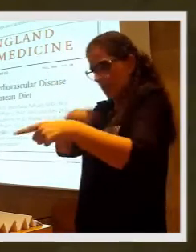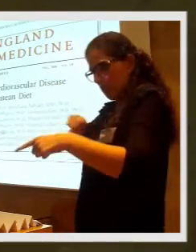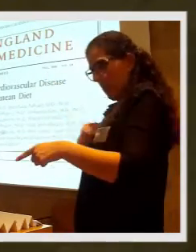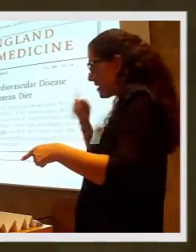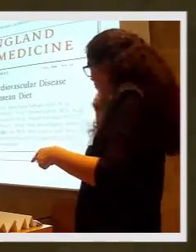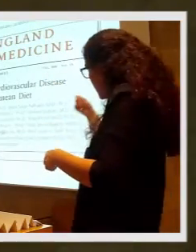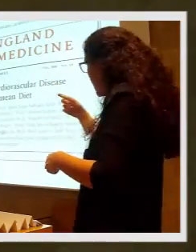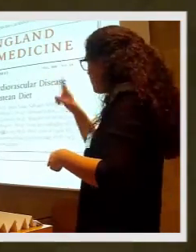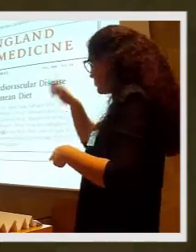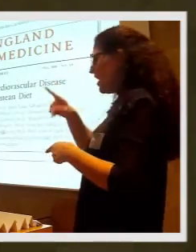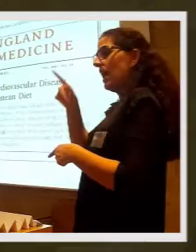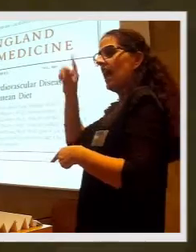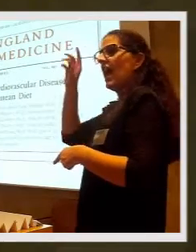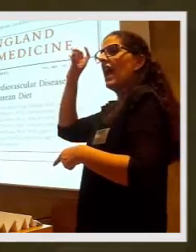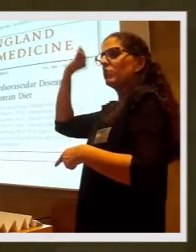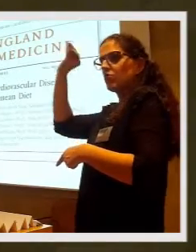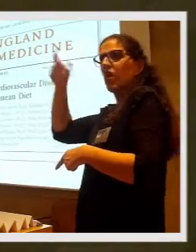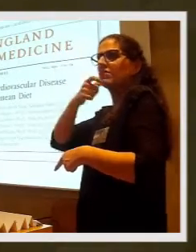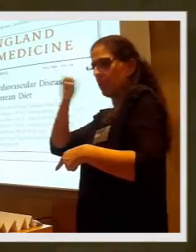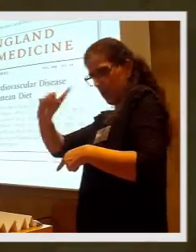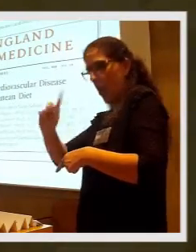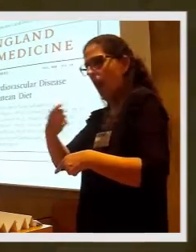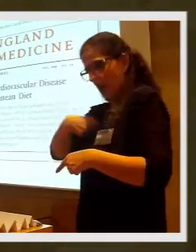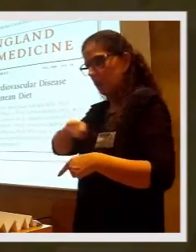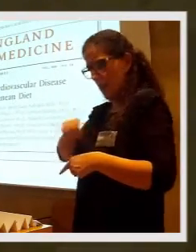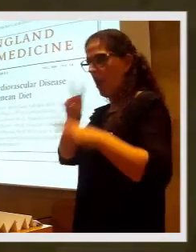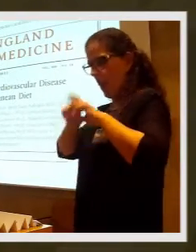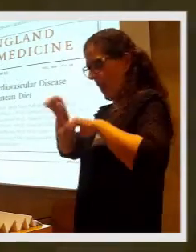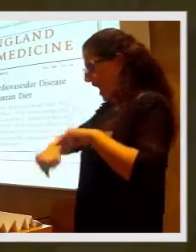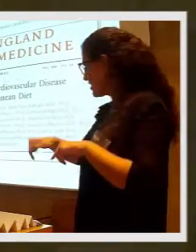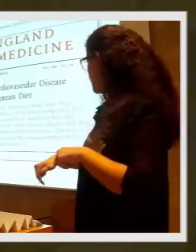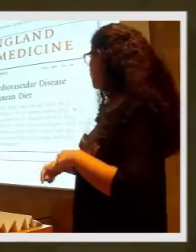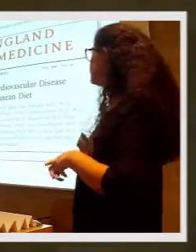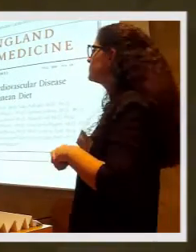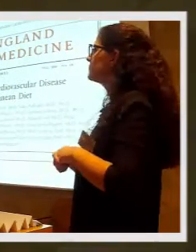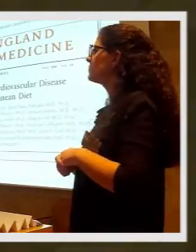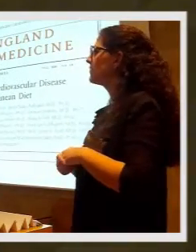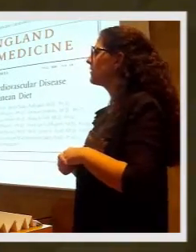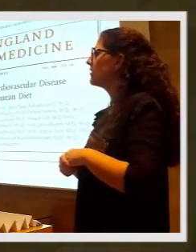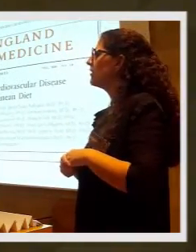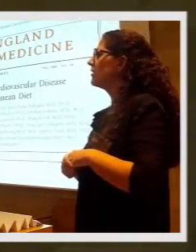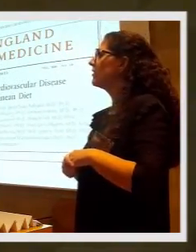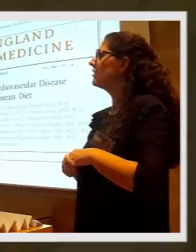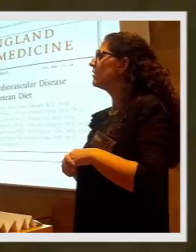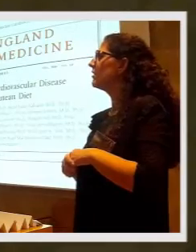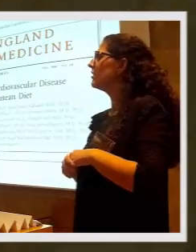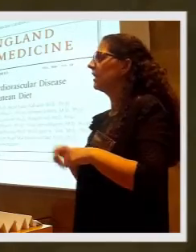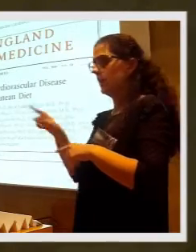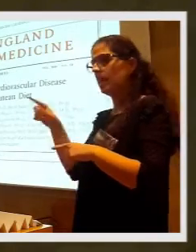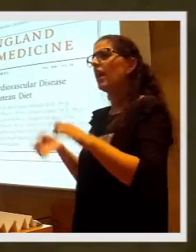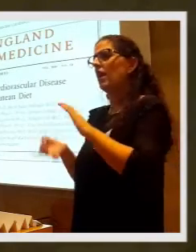Sabemos que a nivel mundial, bueno, pues el porcentaje de estudios que se publican a nivel nacional cada vez es mayor, pero sigue siendo pequeño. Pero este estudio